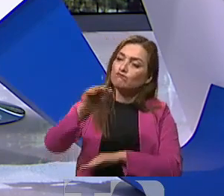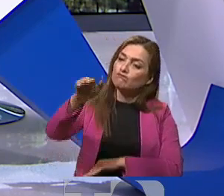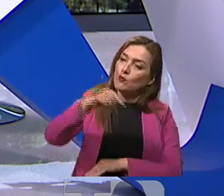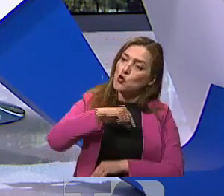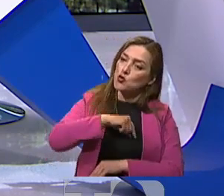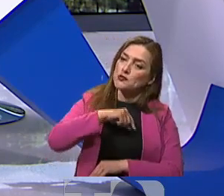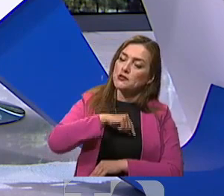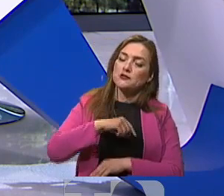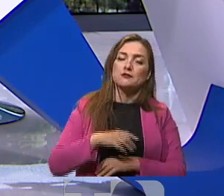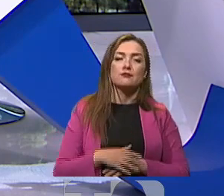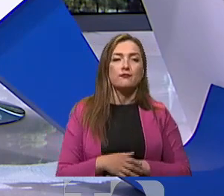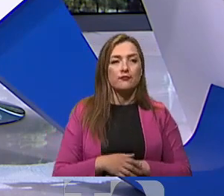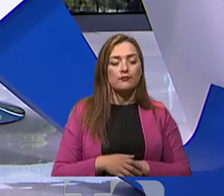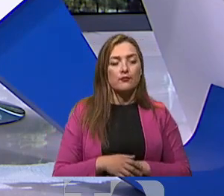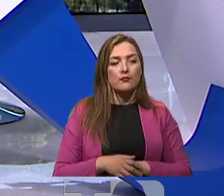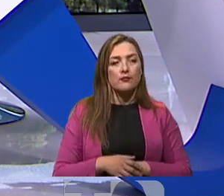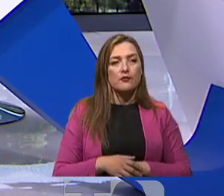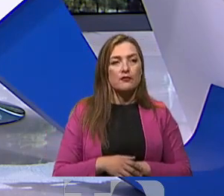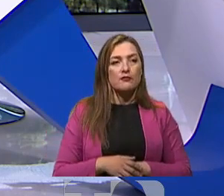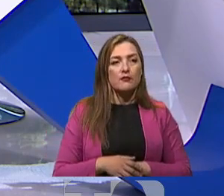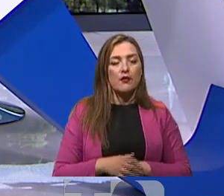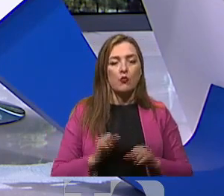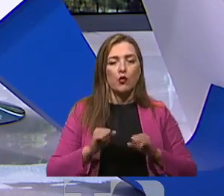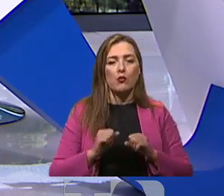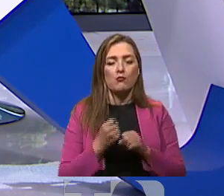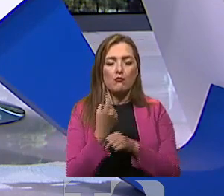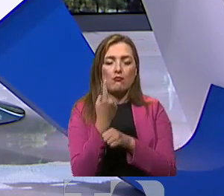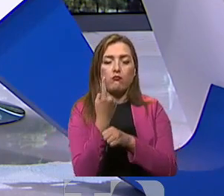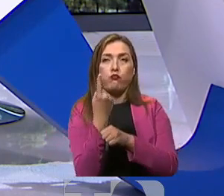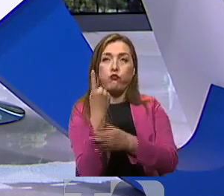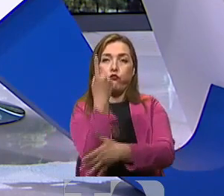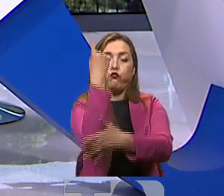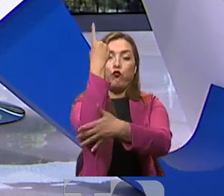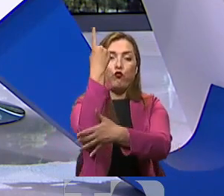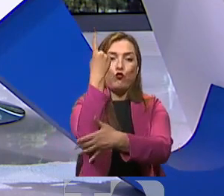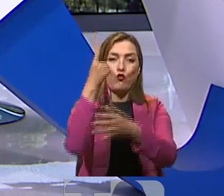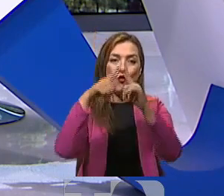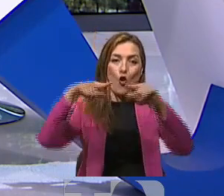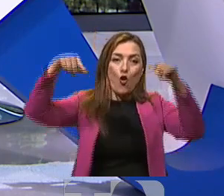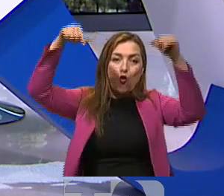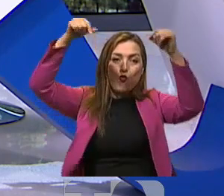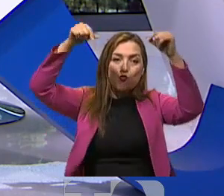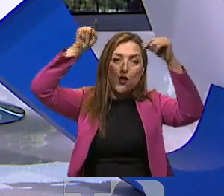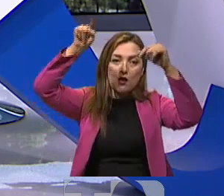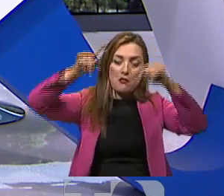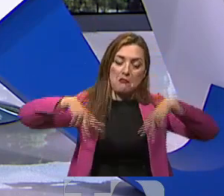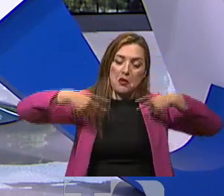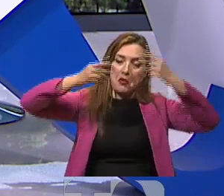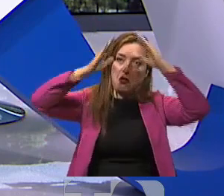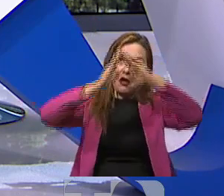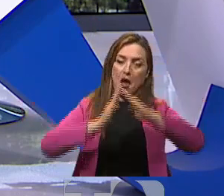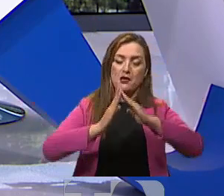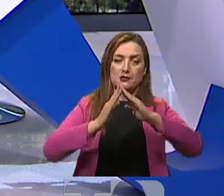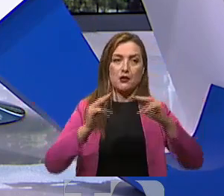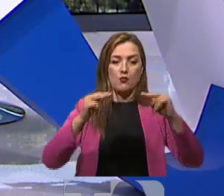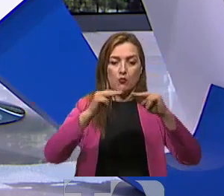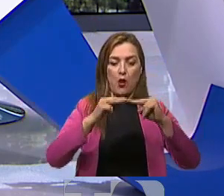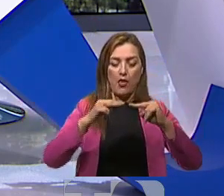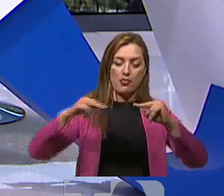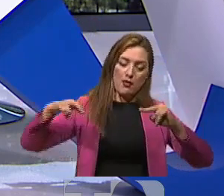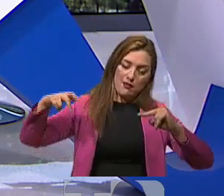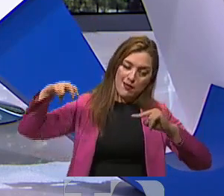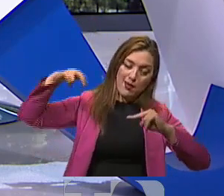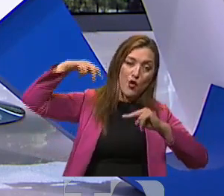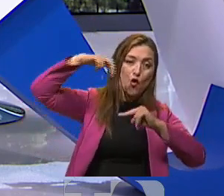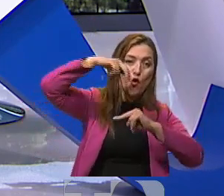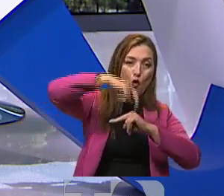autoridades. Saber que tenemos la capacidad de llegar a la Luna, querer ir a vivir en Marte, cruzar puentes de un sitio a otro